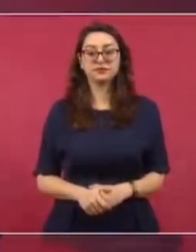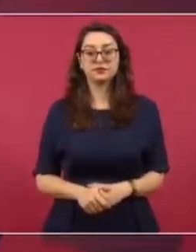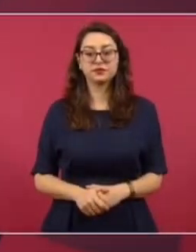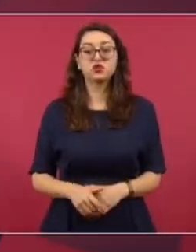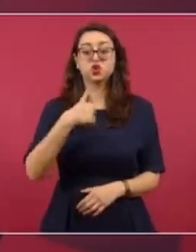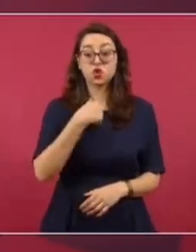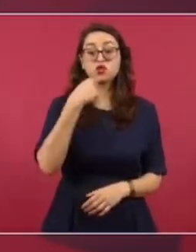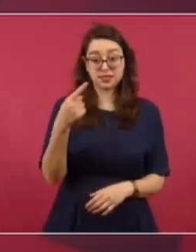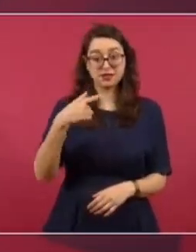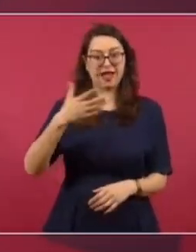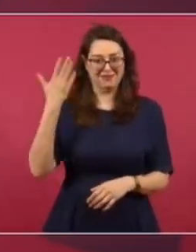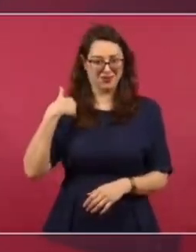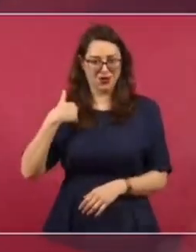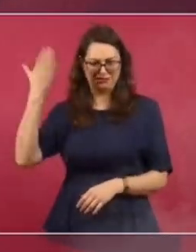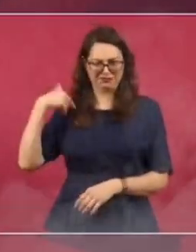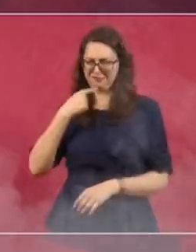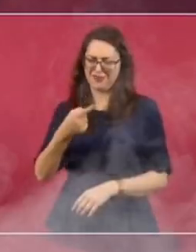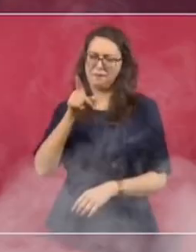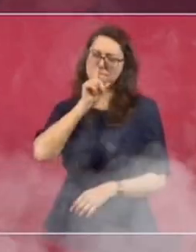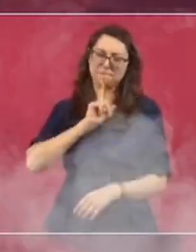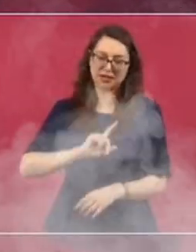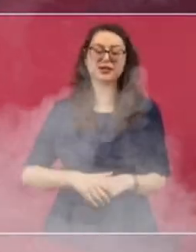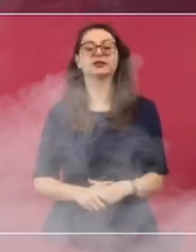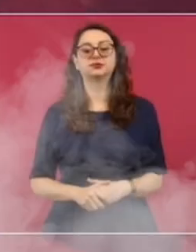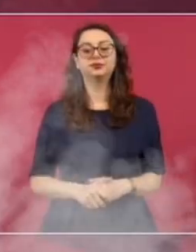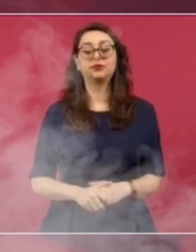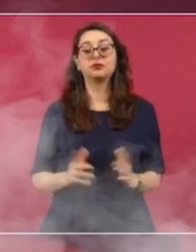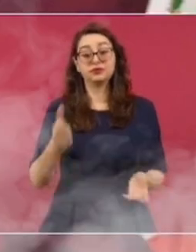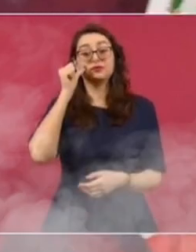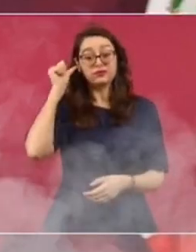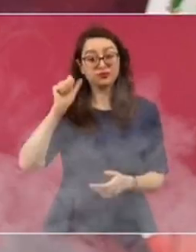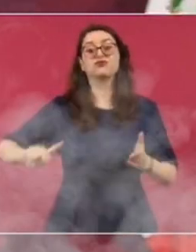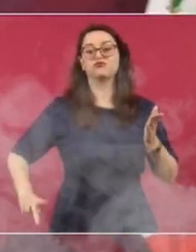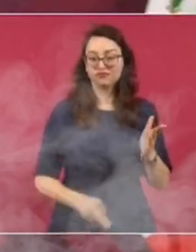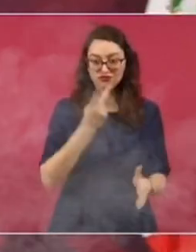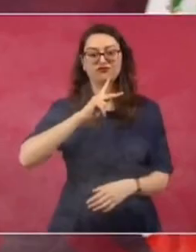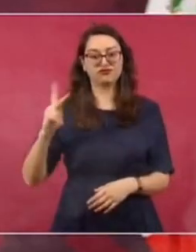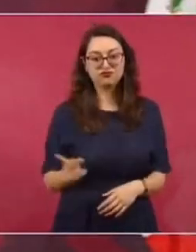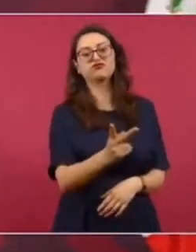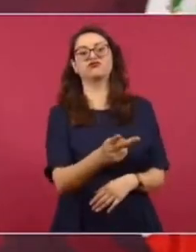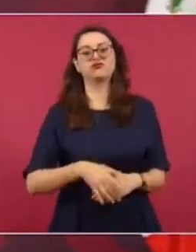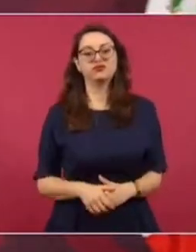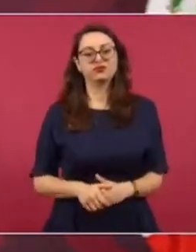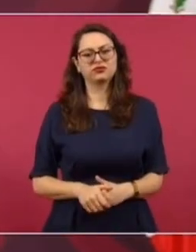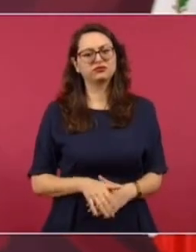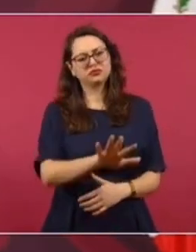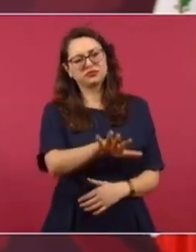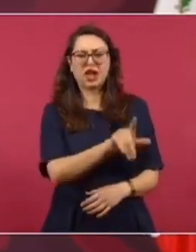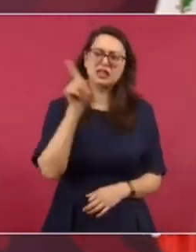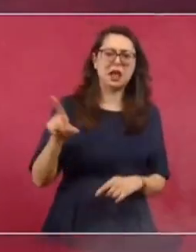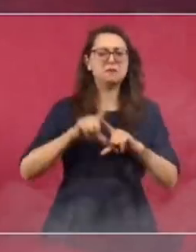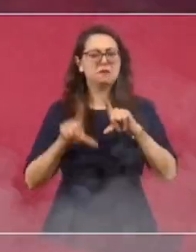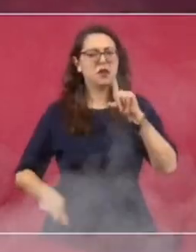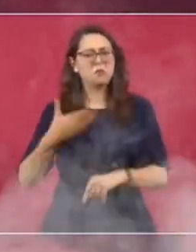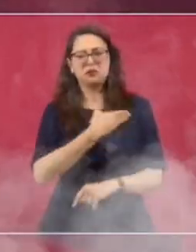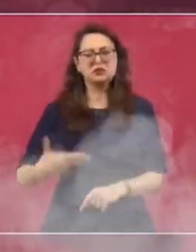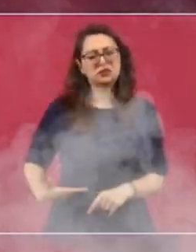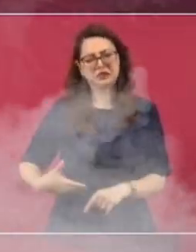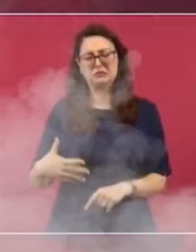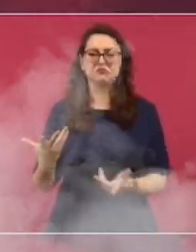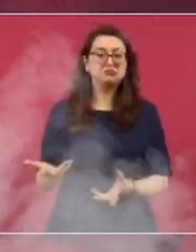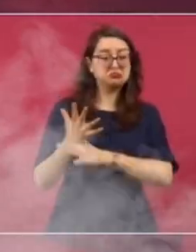Apúntele bien. Entonces dice este Graham, le dice a Mallorca ayer, dice el presidente de México que no es